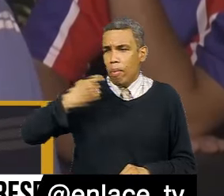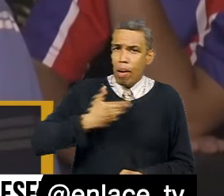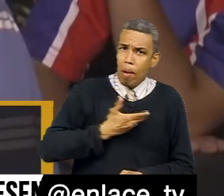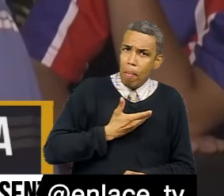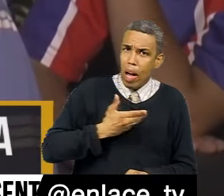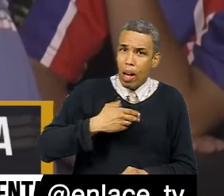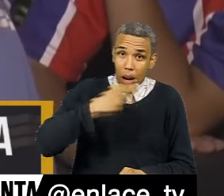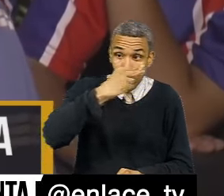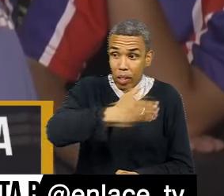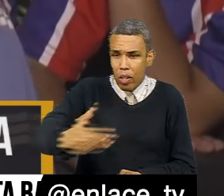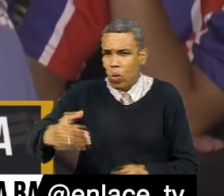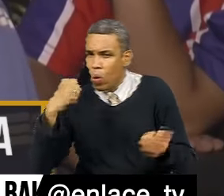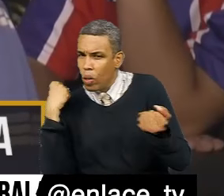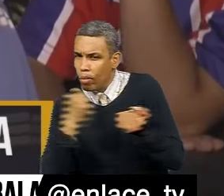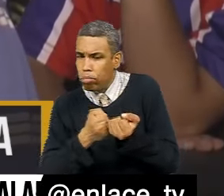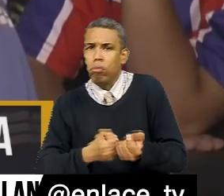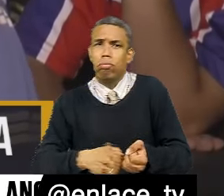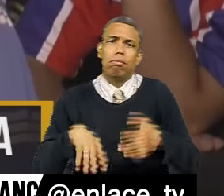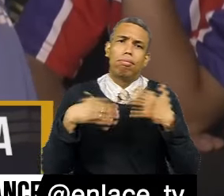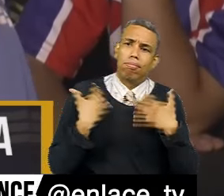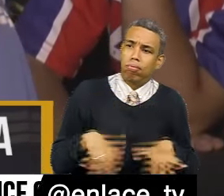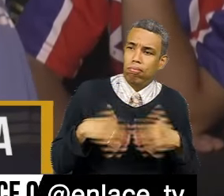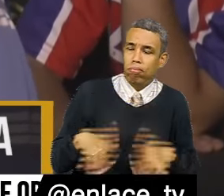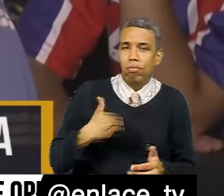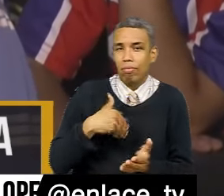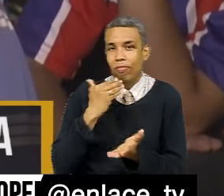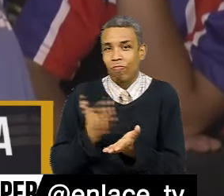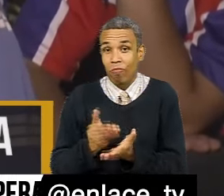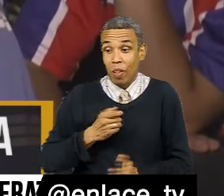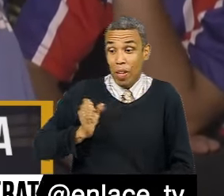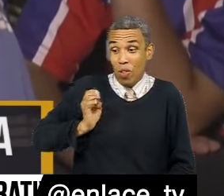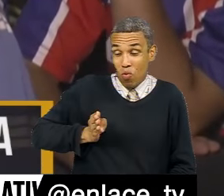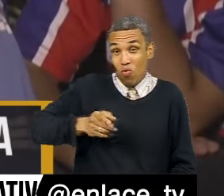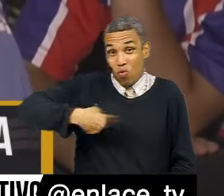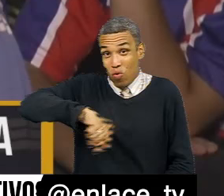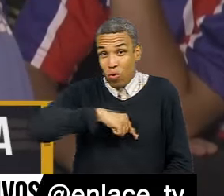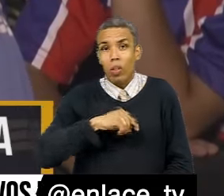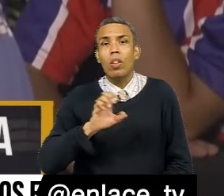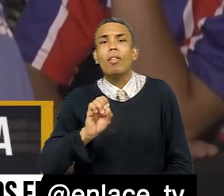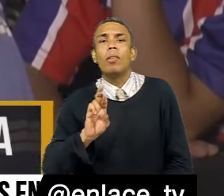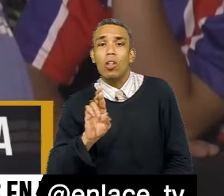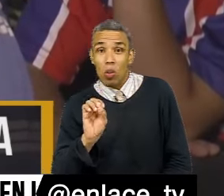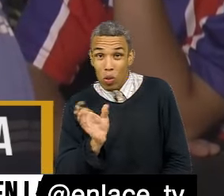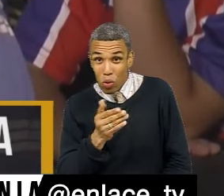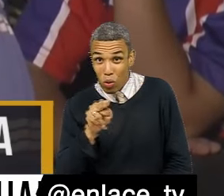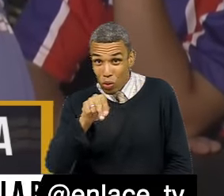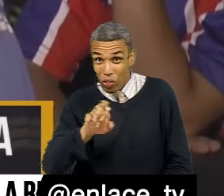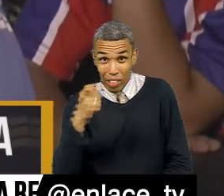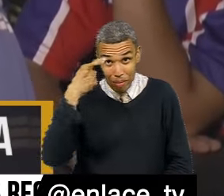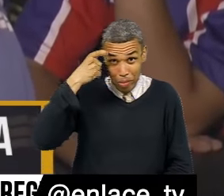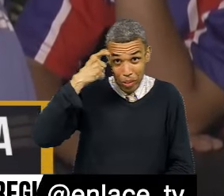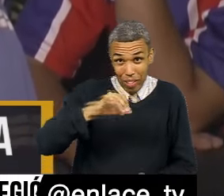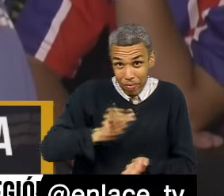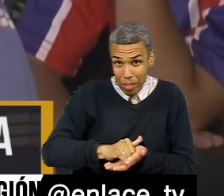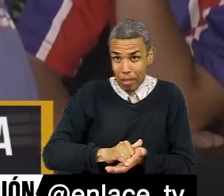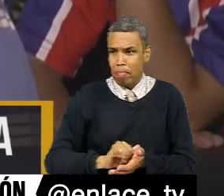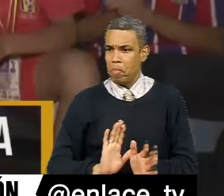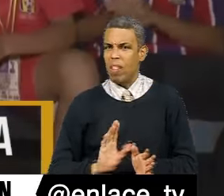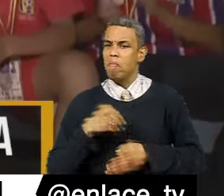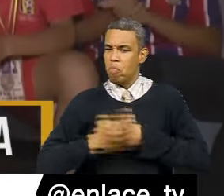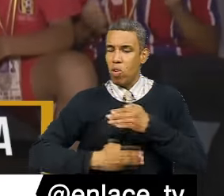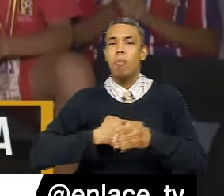gran club que hemos formado, y que de verdad nos sentimos orgullosos que día a día el fútbol barranqueño sigue creciendo y representando bien a nuestra